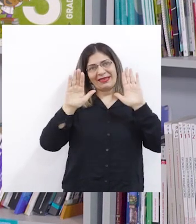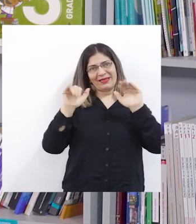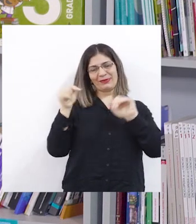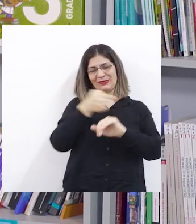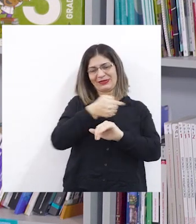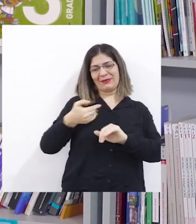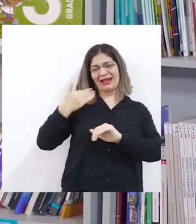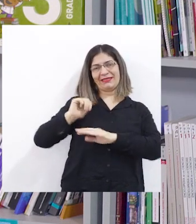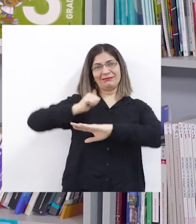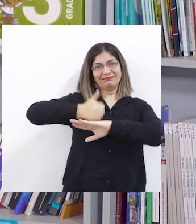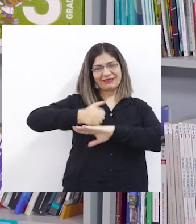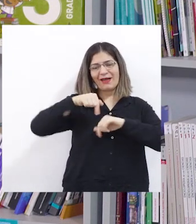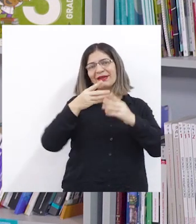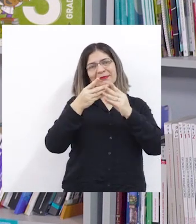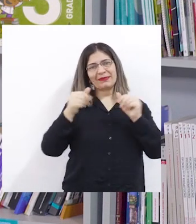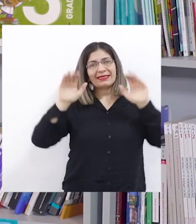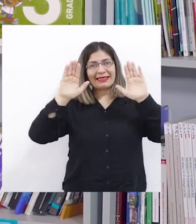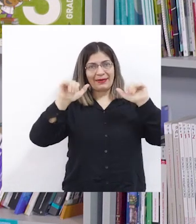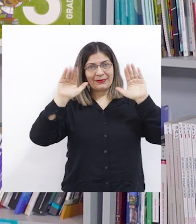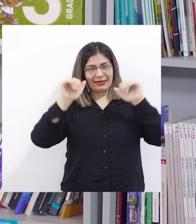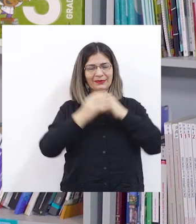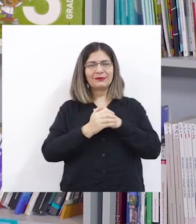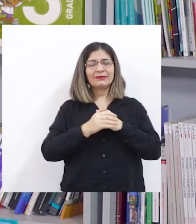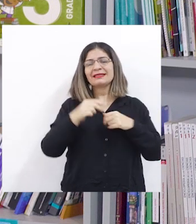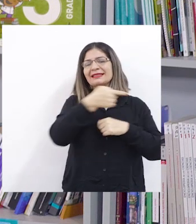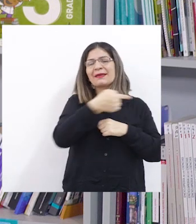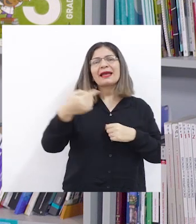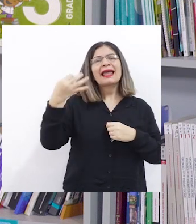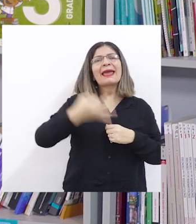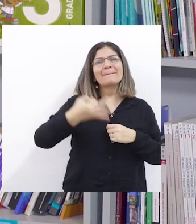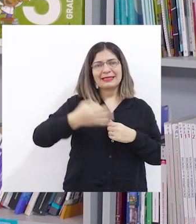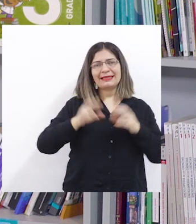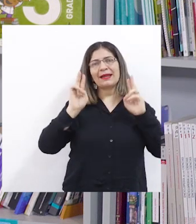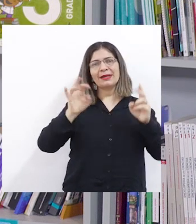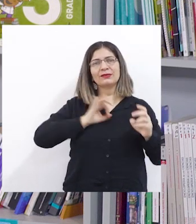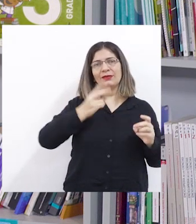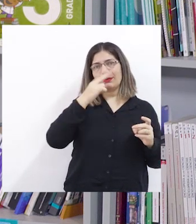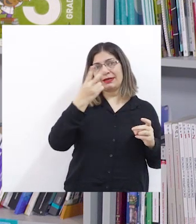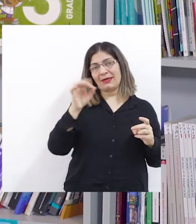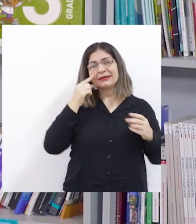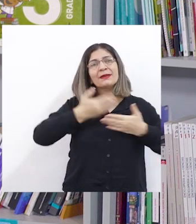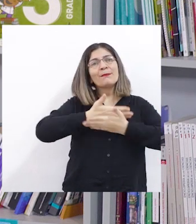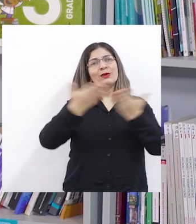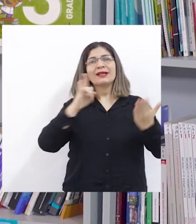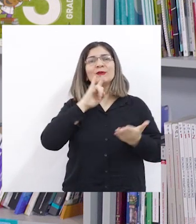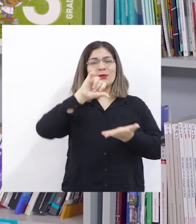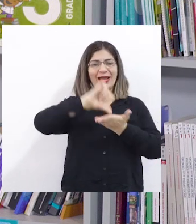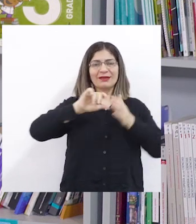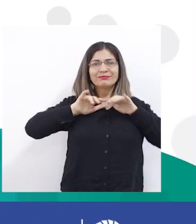Semana del Maestro 2020 del Ministerio de Educación de la Provincia de Tucumán. Desde Tucumán, para todo el mundo.